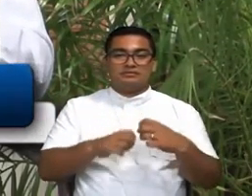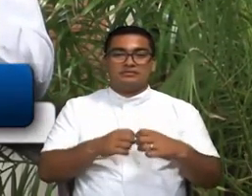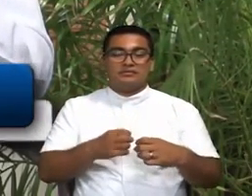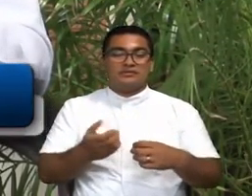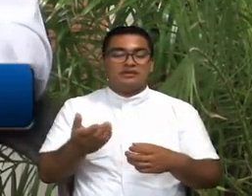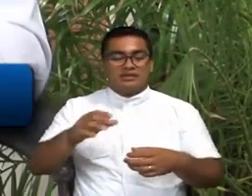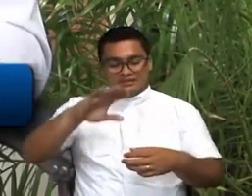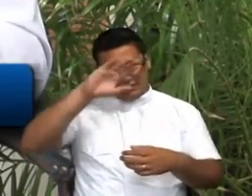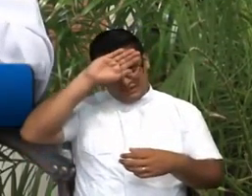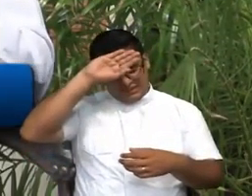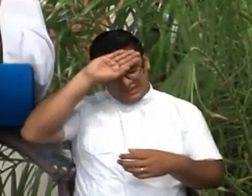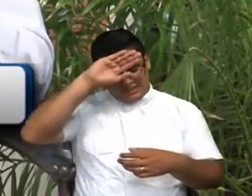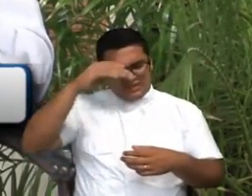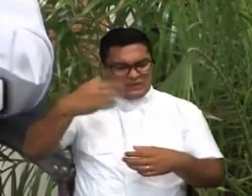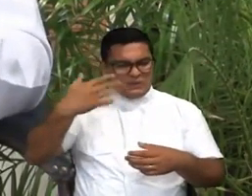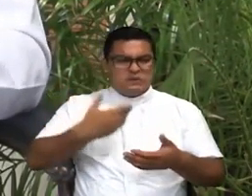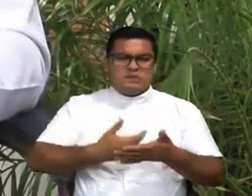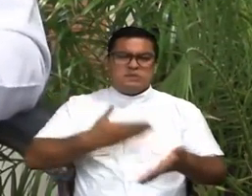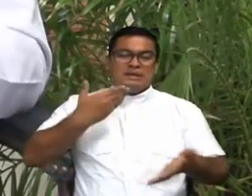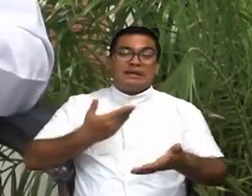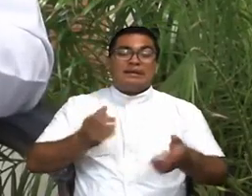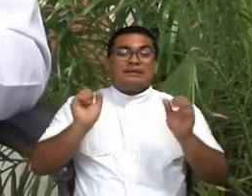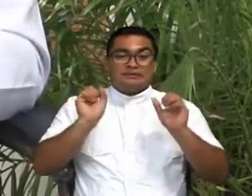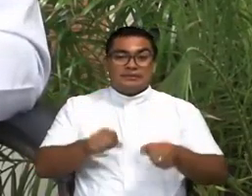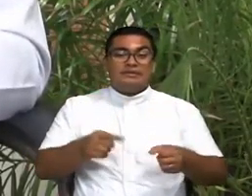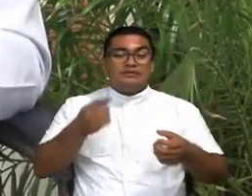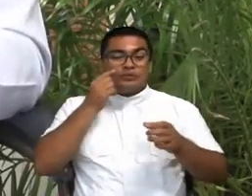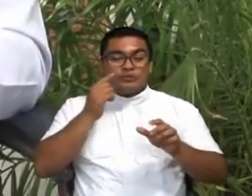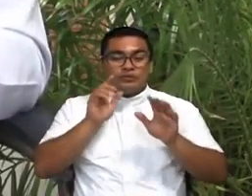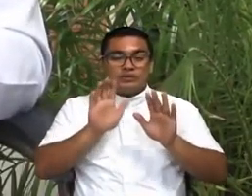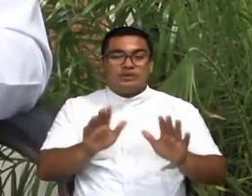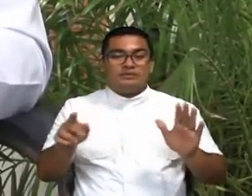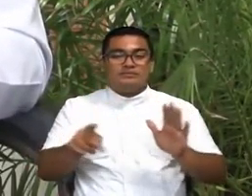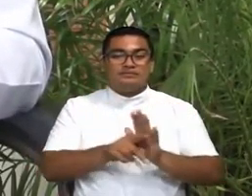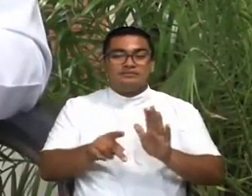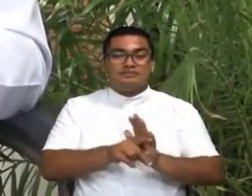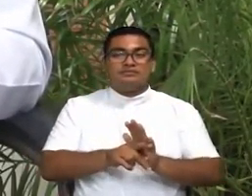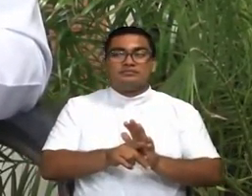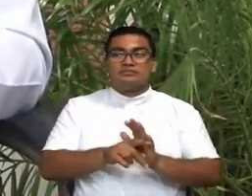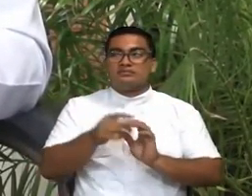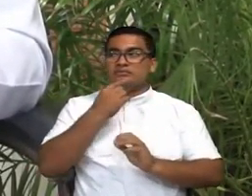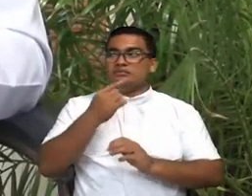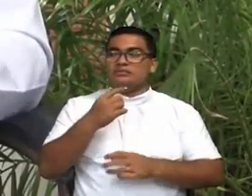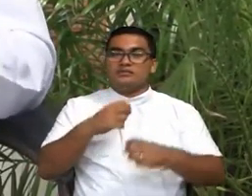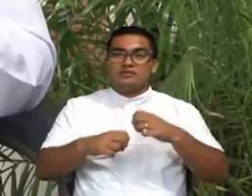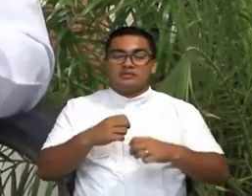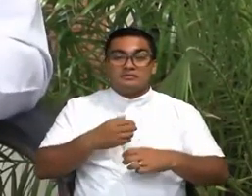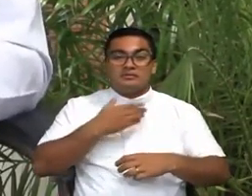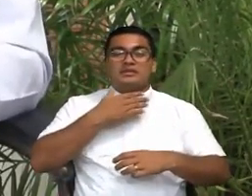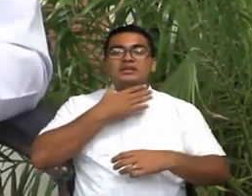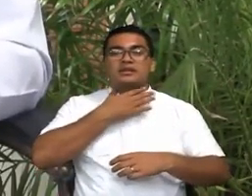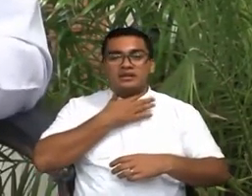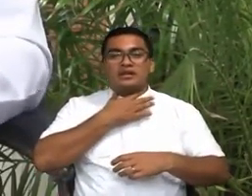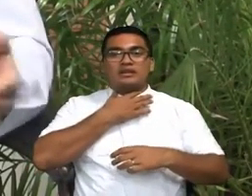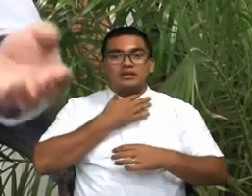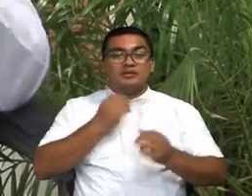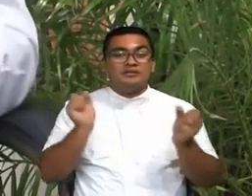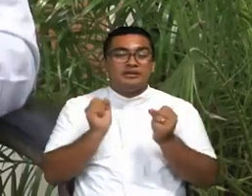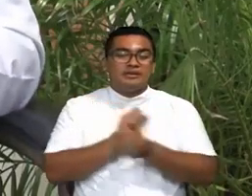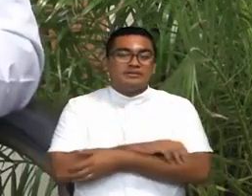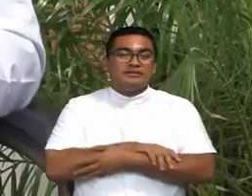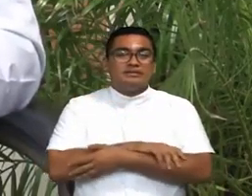febriles, uh-huh, ahí son otro tipo de problemas. Porque si aunque uno tenga lo que es un trastorno respiratorio, te da frío, es